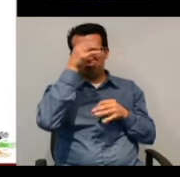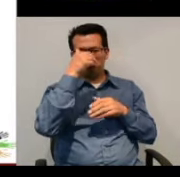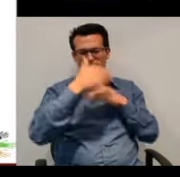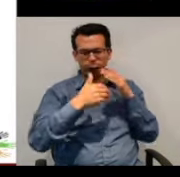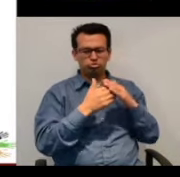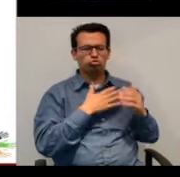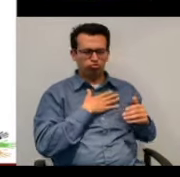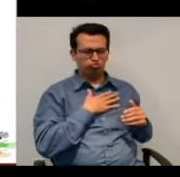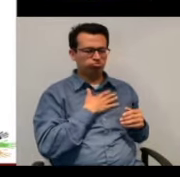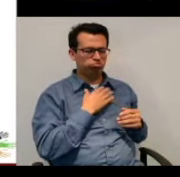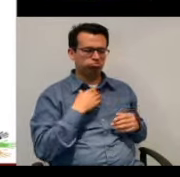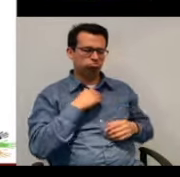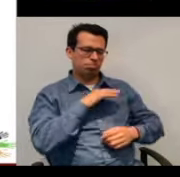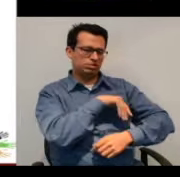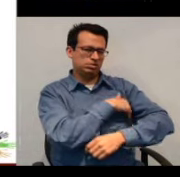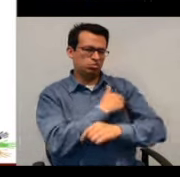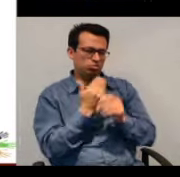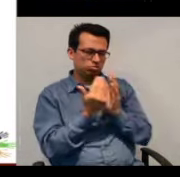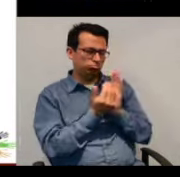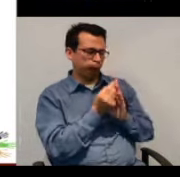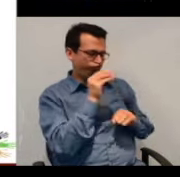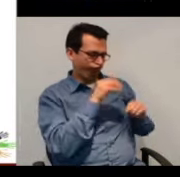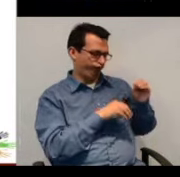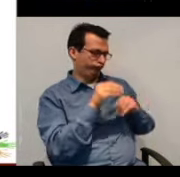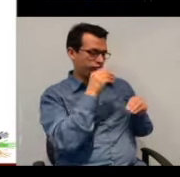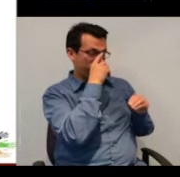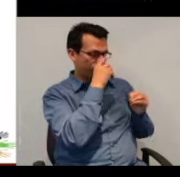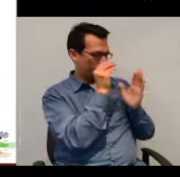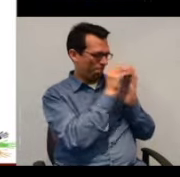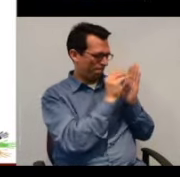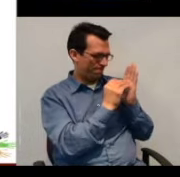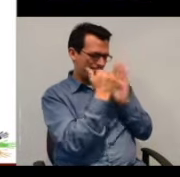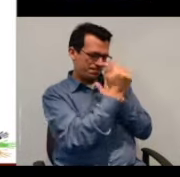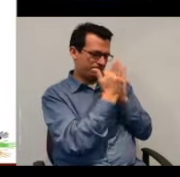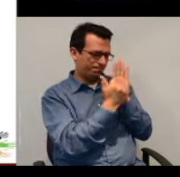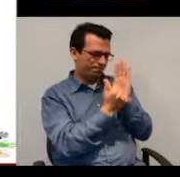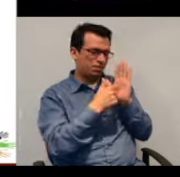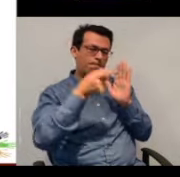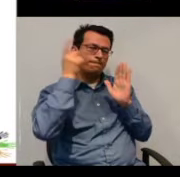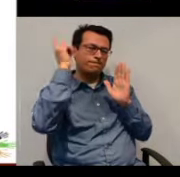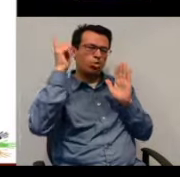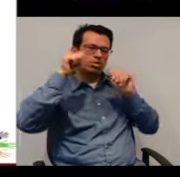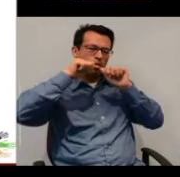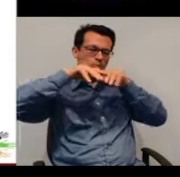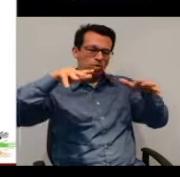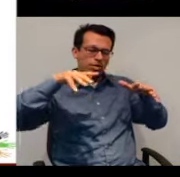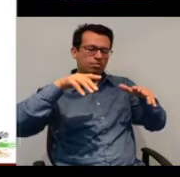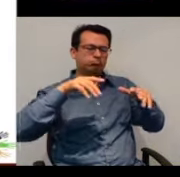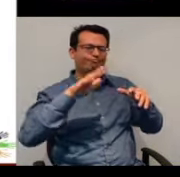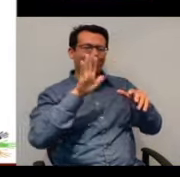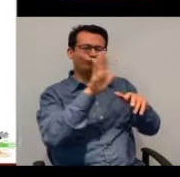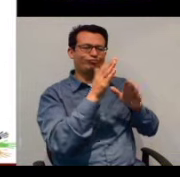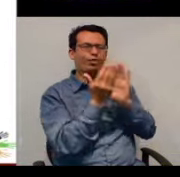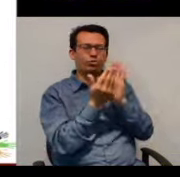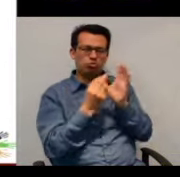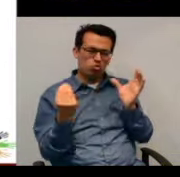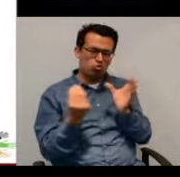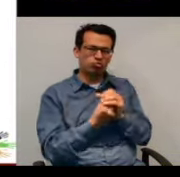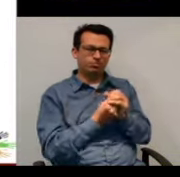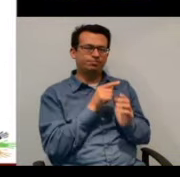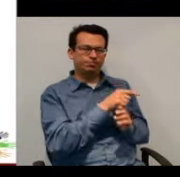documento de lineamientos de política pública sobre educación inclusiva. El documento de lineamientos presenta este